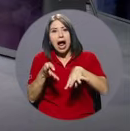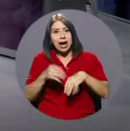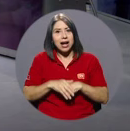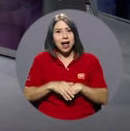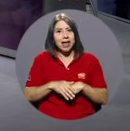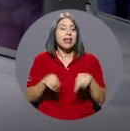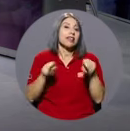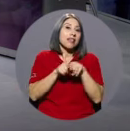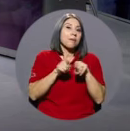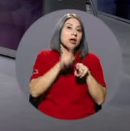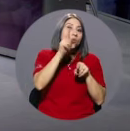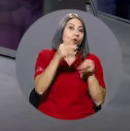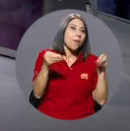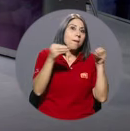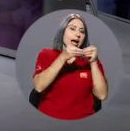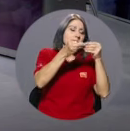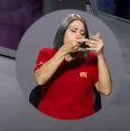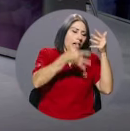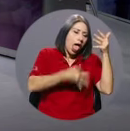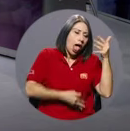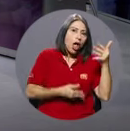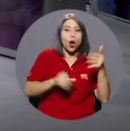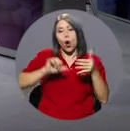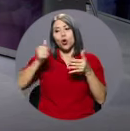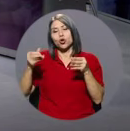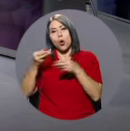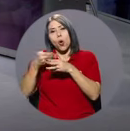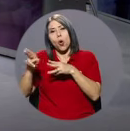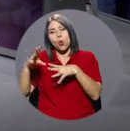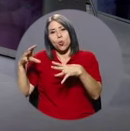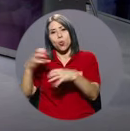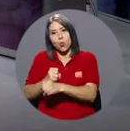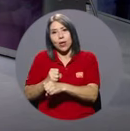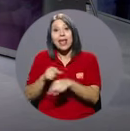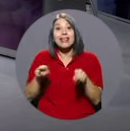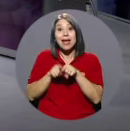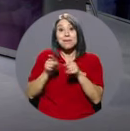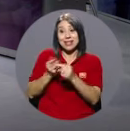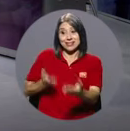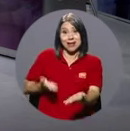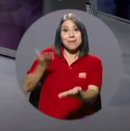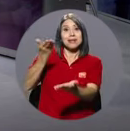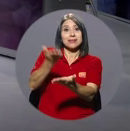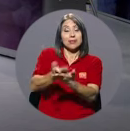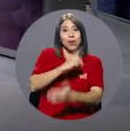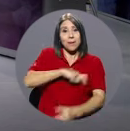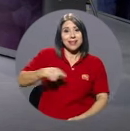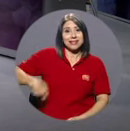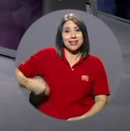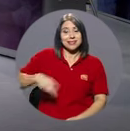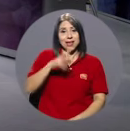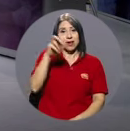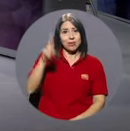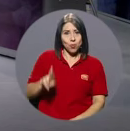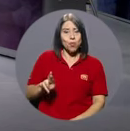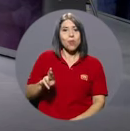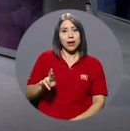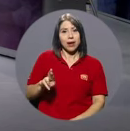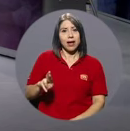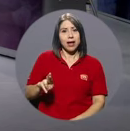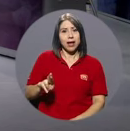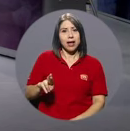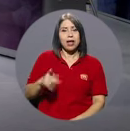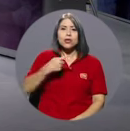un pronunciamiento más en largo y hay uno más cortito para el que lo quiera ver. Se le presentó incluso a la Presidencia de la República,